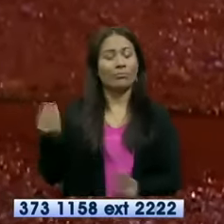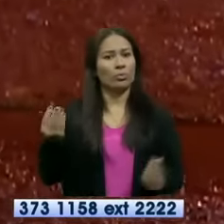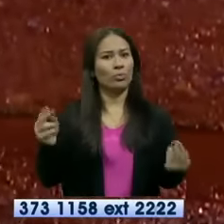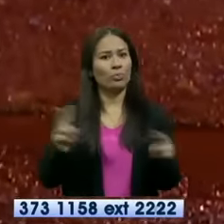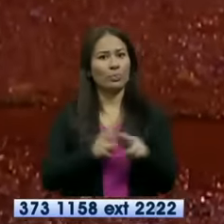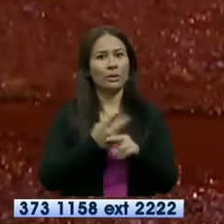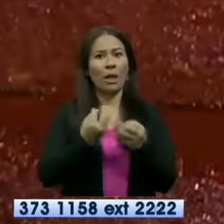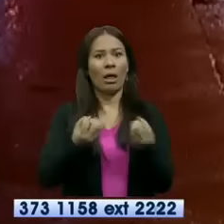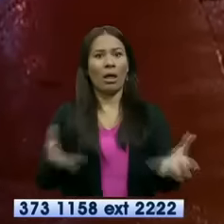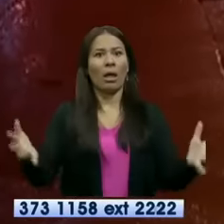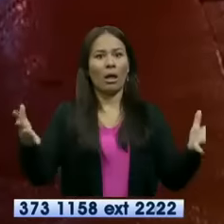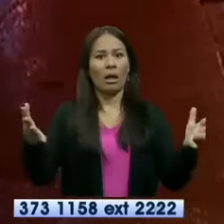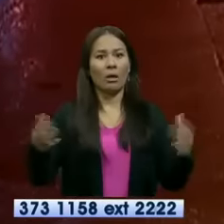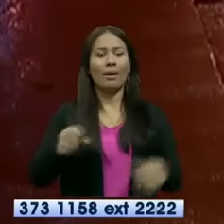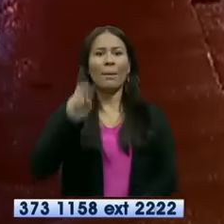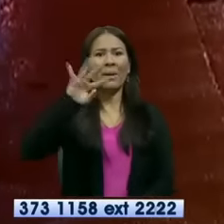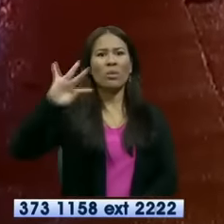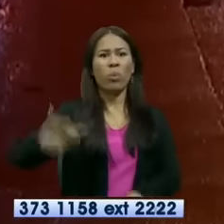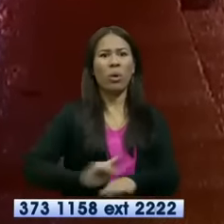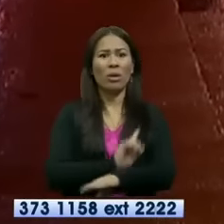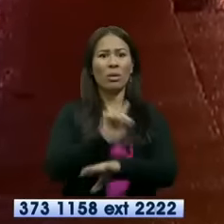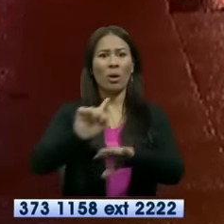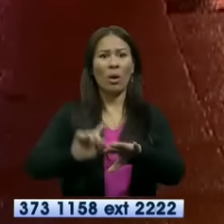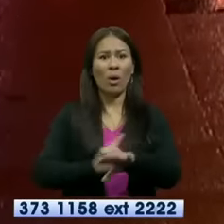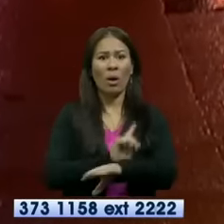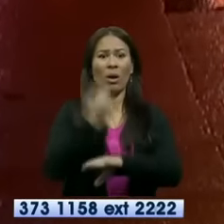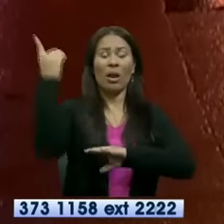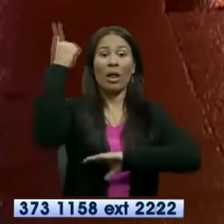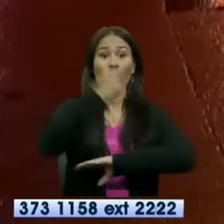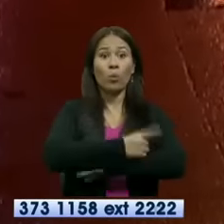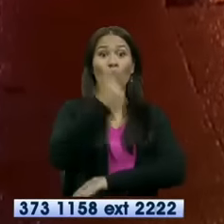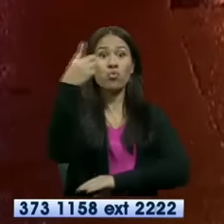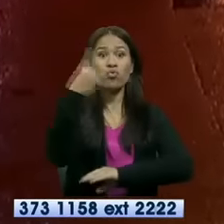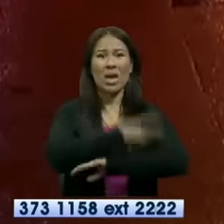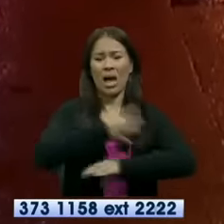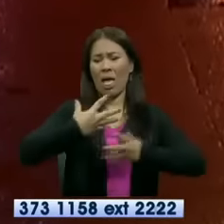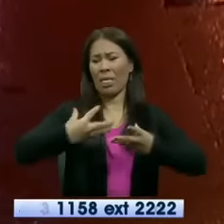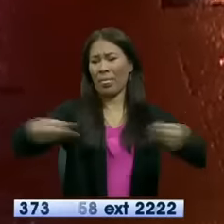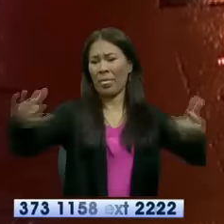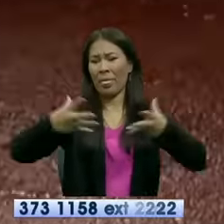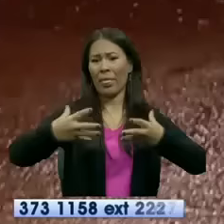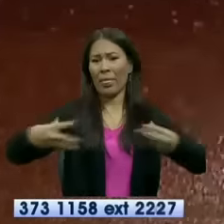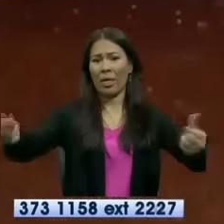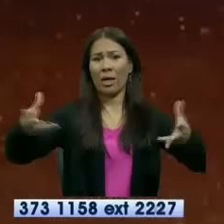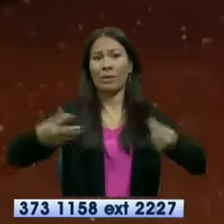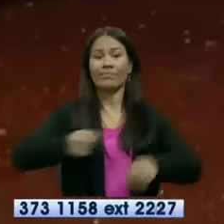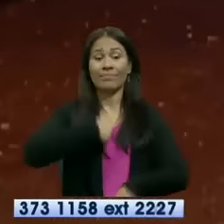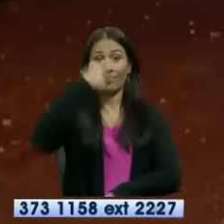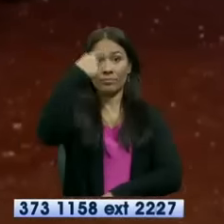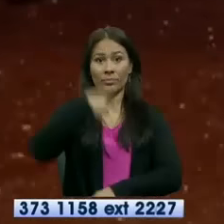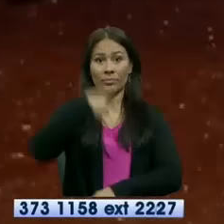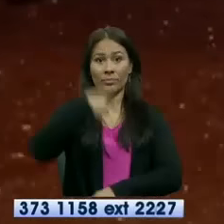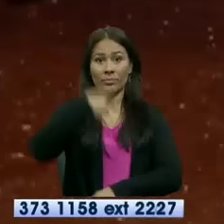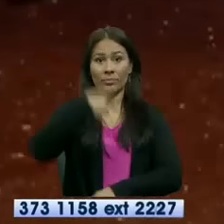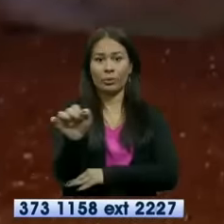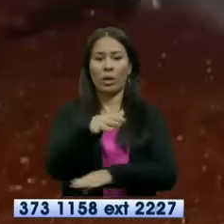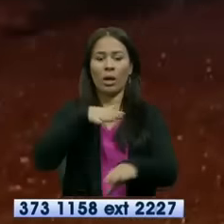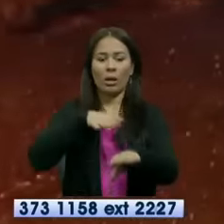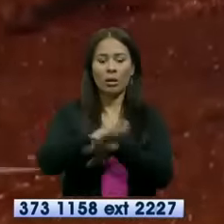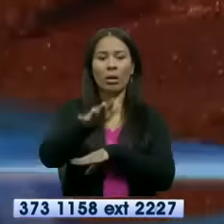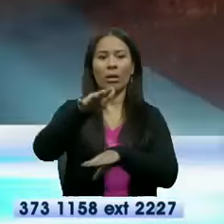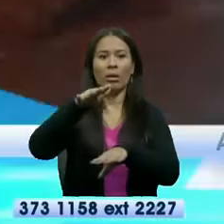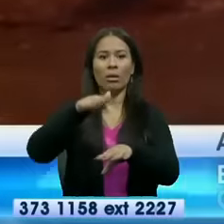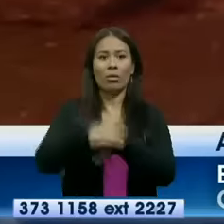las 24 horas del día, causando que los conductores que por allí circulan tiendan a